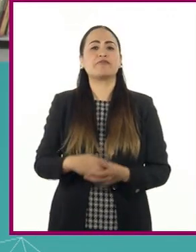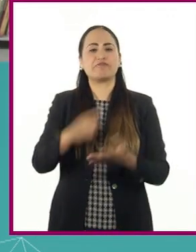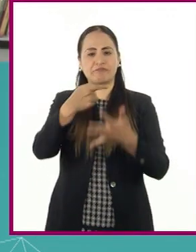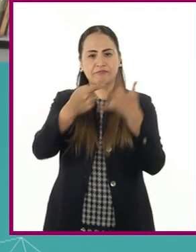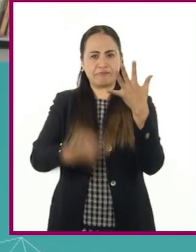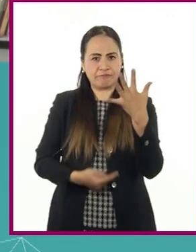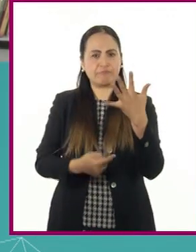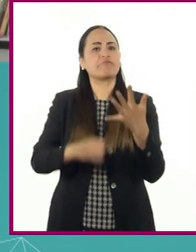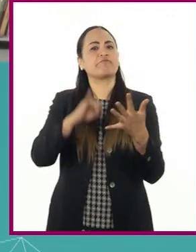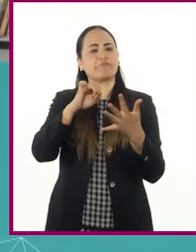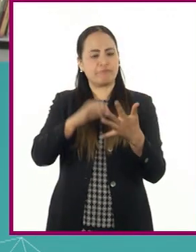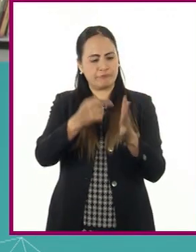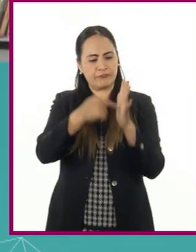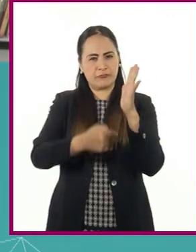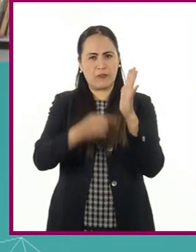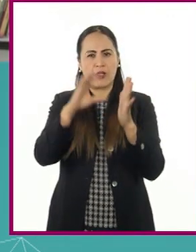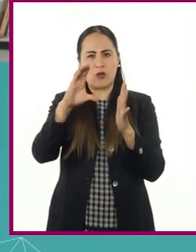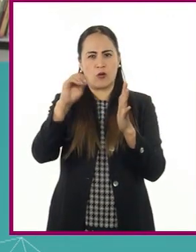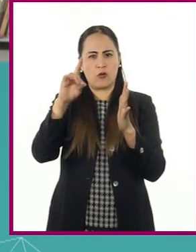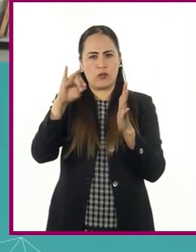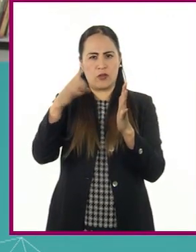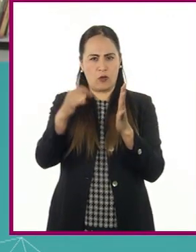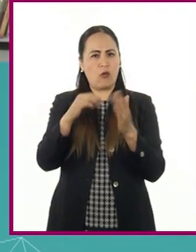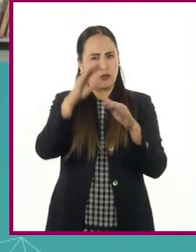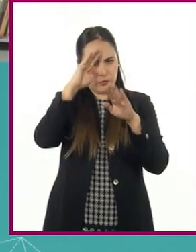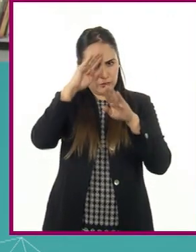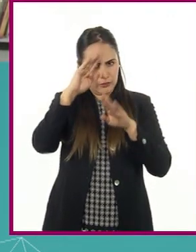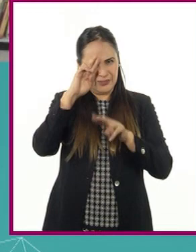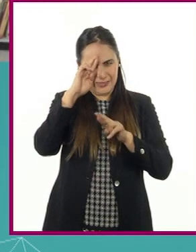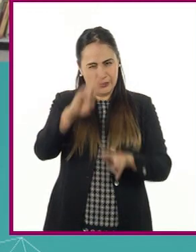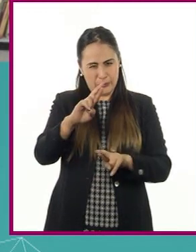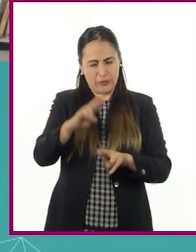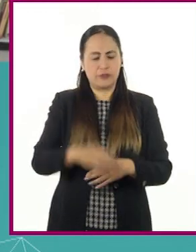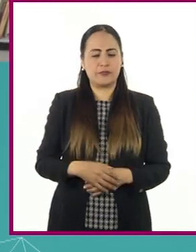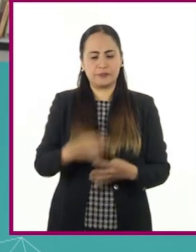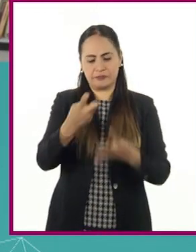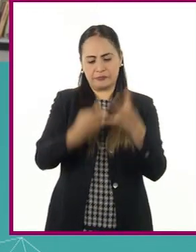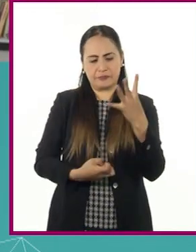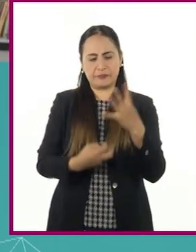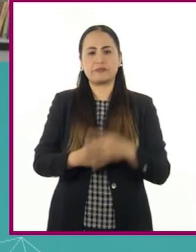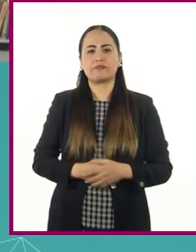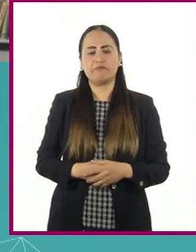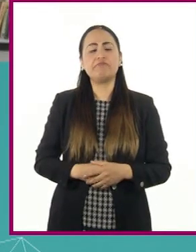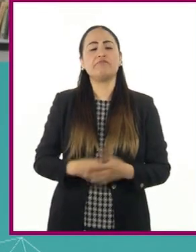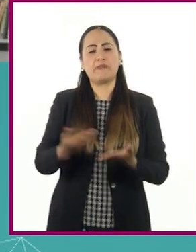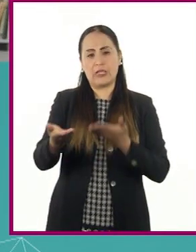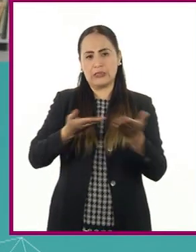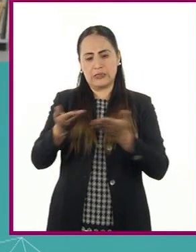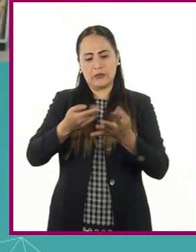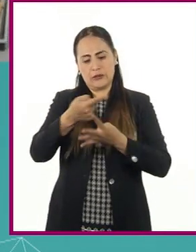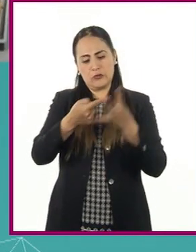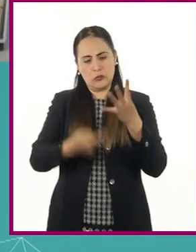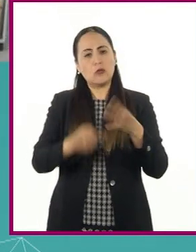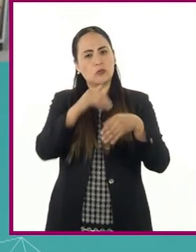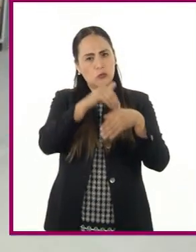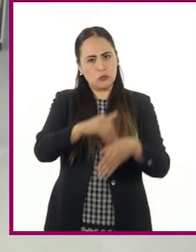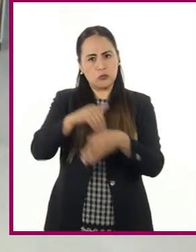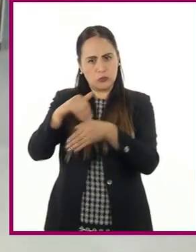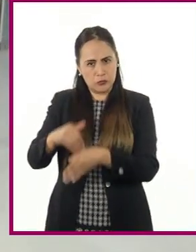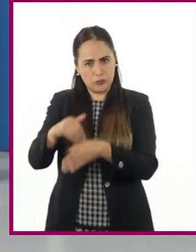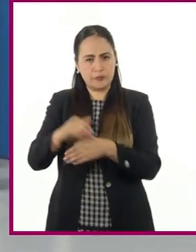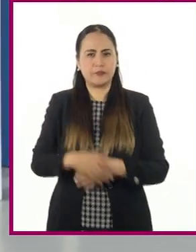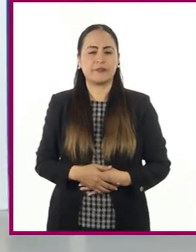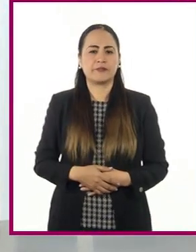de ética y en consonancia a los valores que demandan los servicios de la nación.